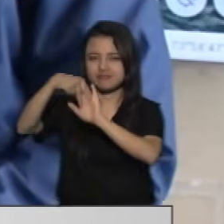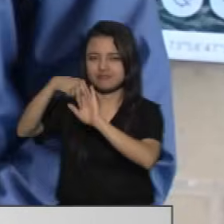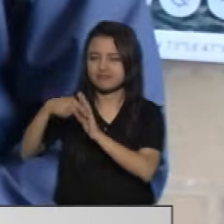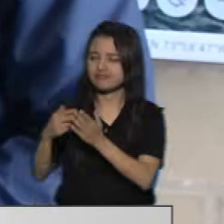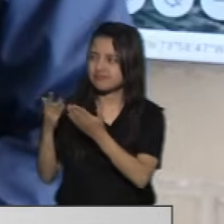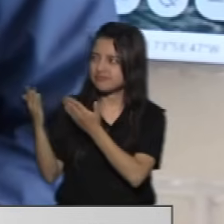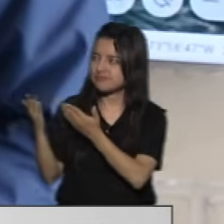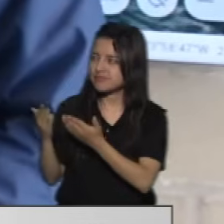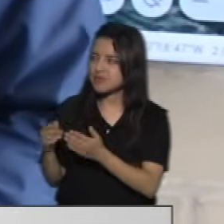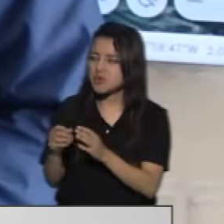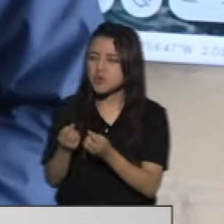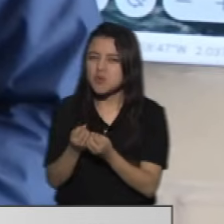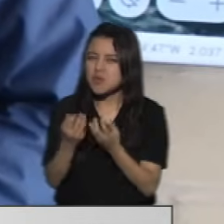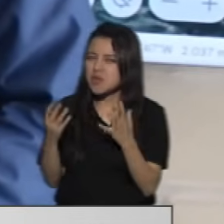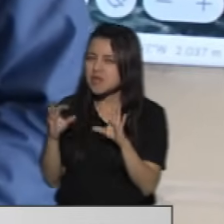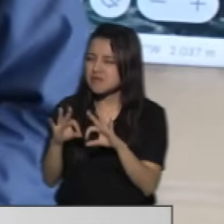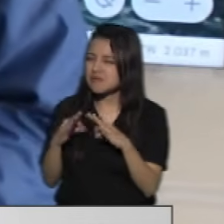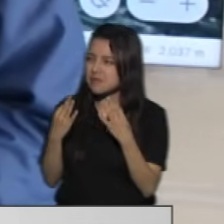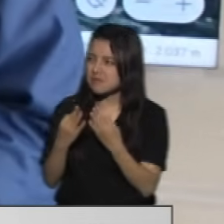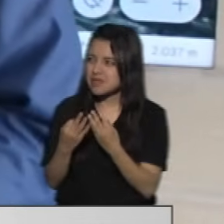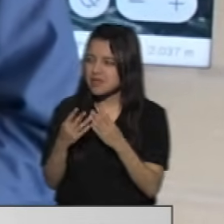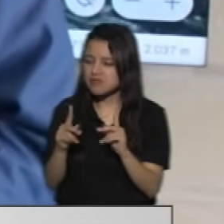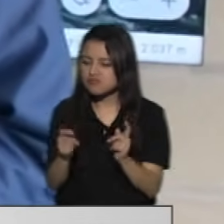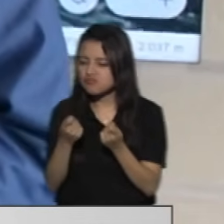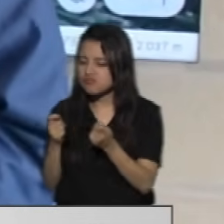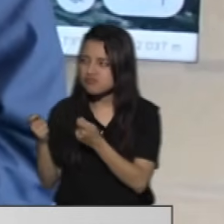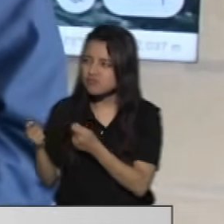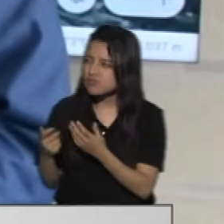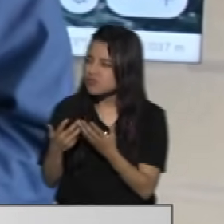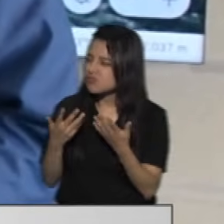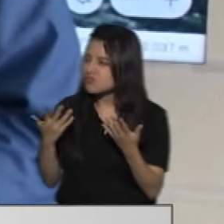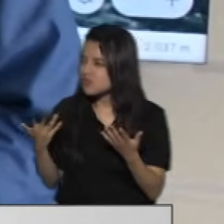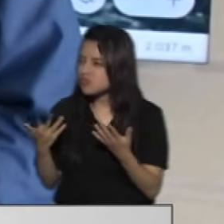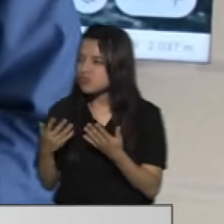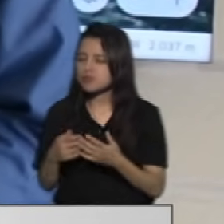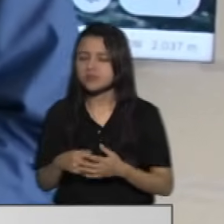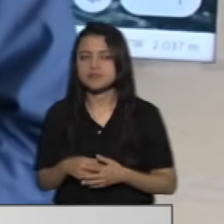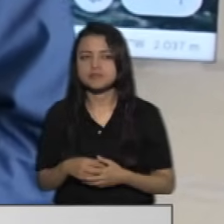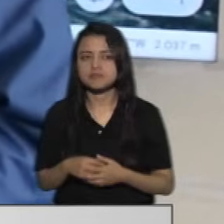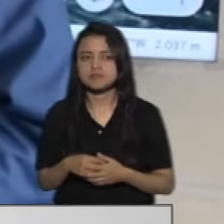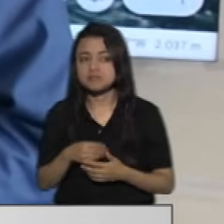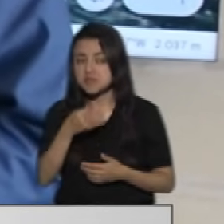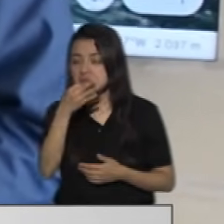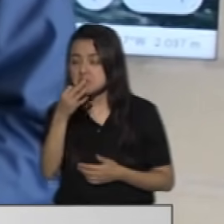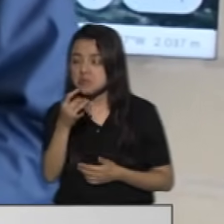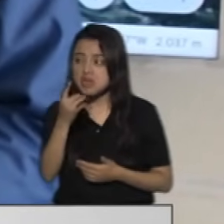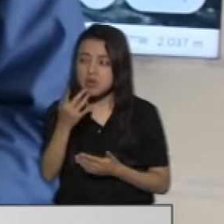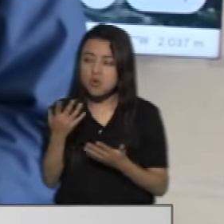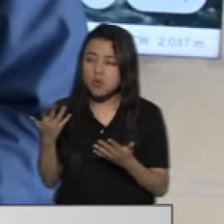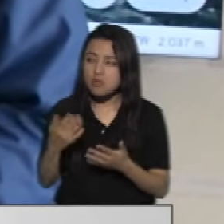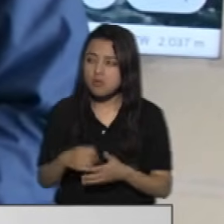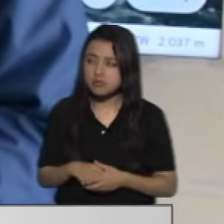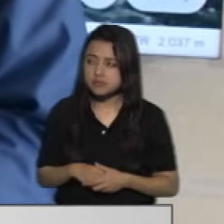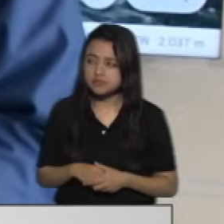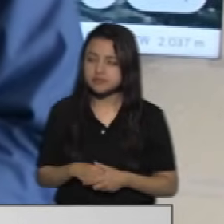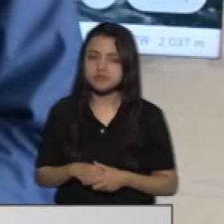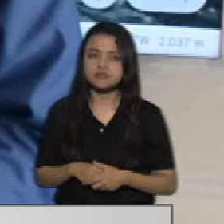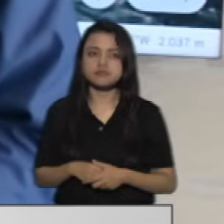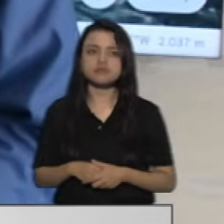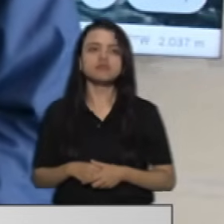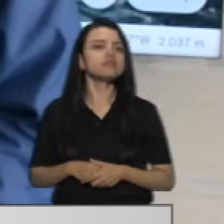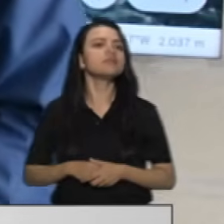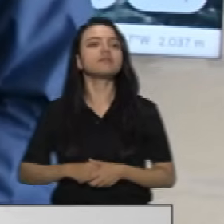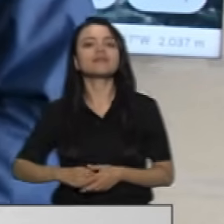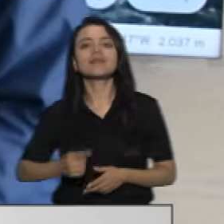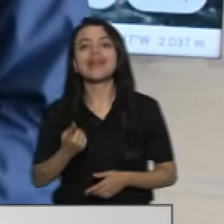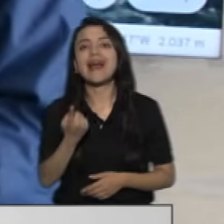tarde. ¿Cuántas familias han sido evacuadas y cuál es la situación en este momento? Las comunidades denuncian que no han llegado allí a atenderlos. Bueno, Ana Mercedes, efectivamente el